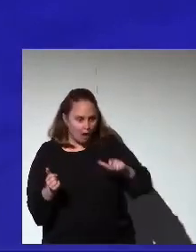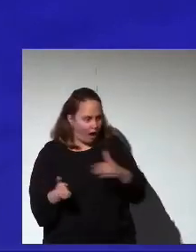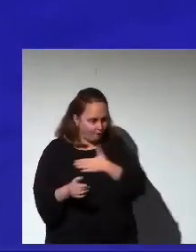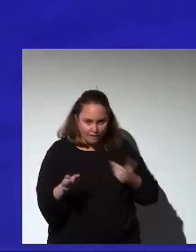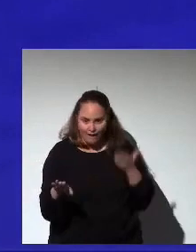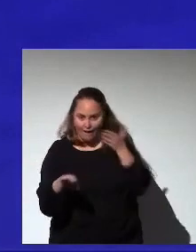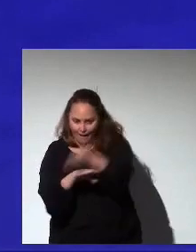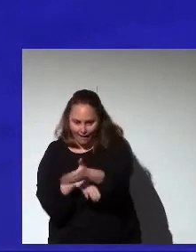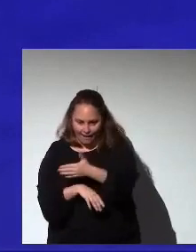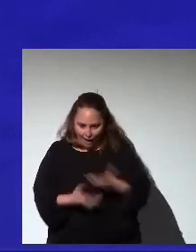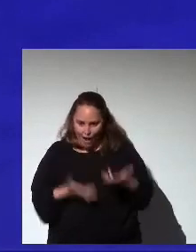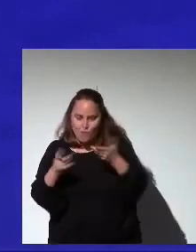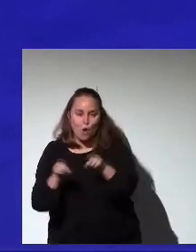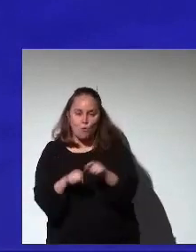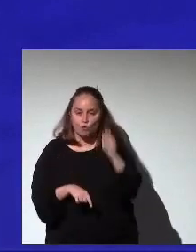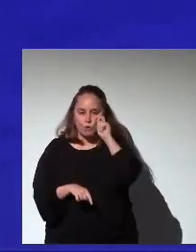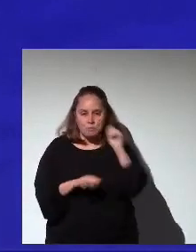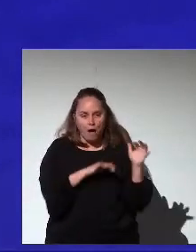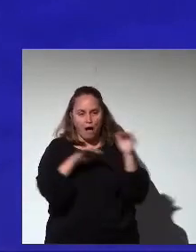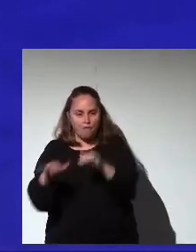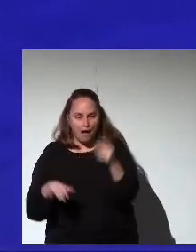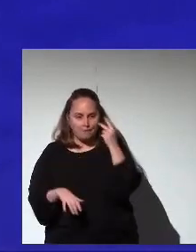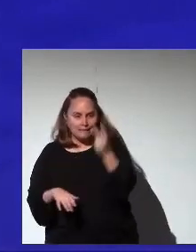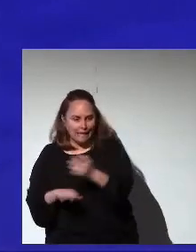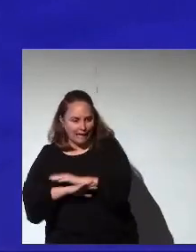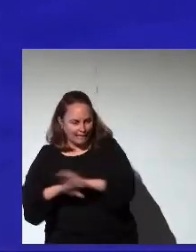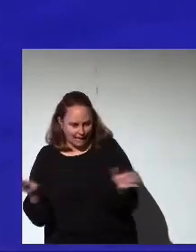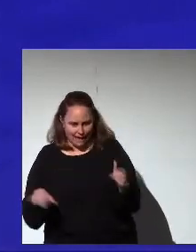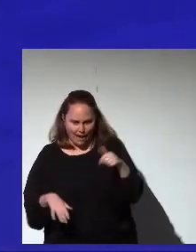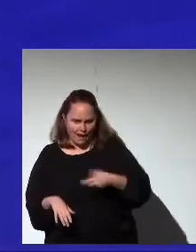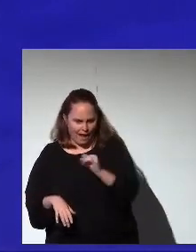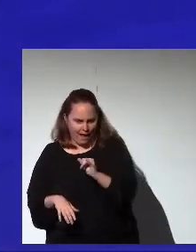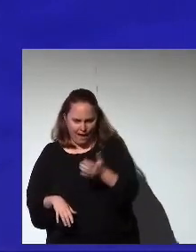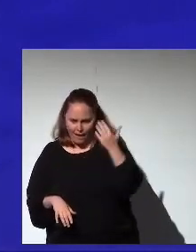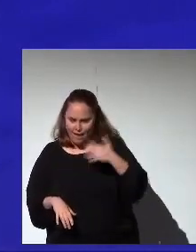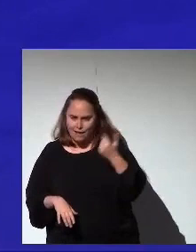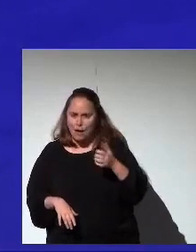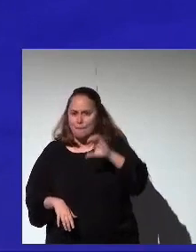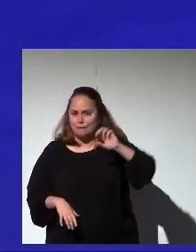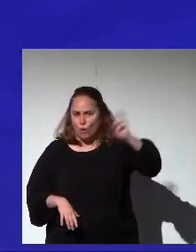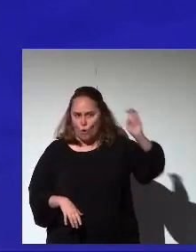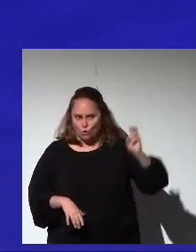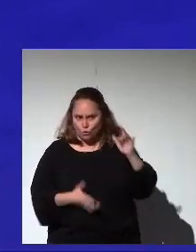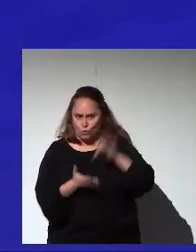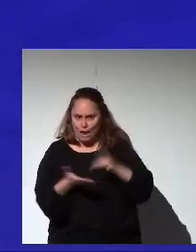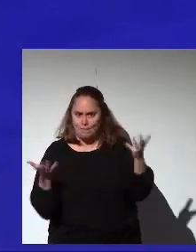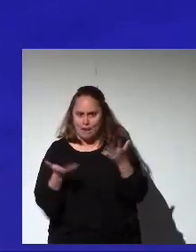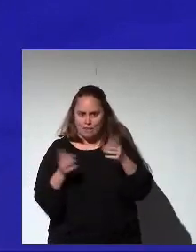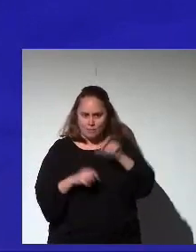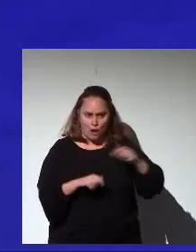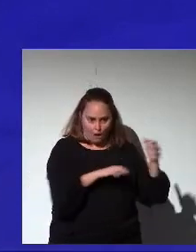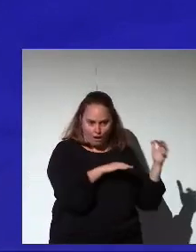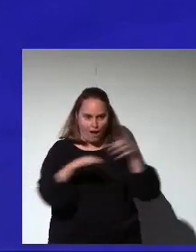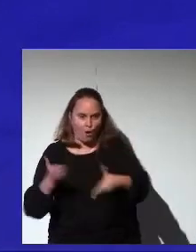tanto en grandes emergencias aquí como inclusive en otros, cuando se hacen en otros países. Y, por otro lado,